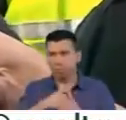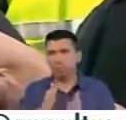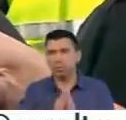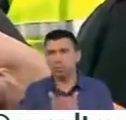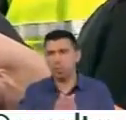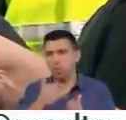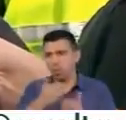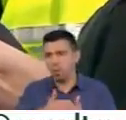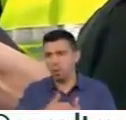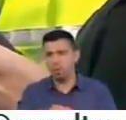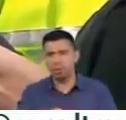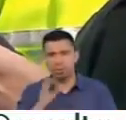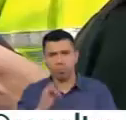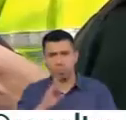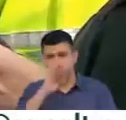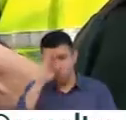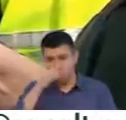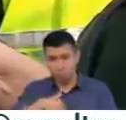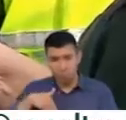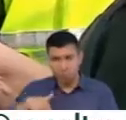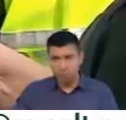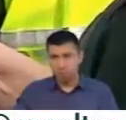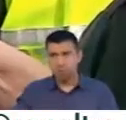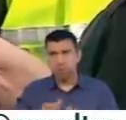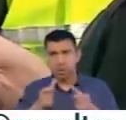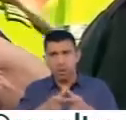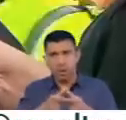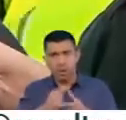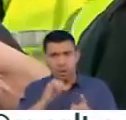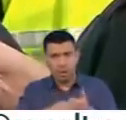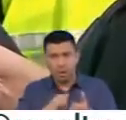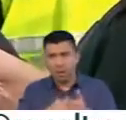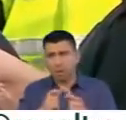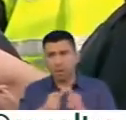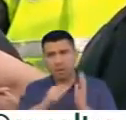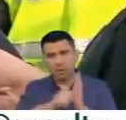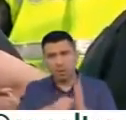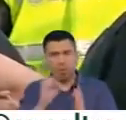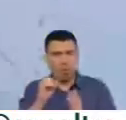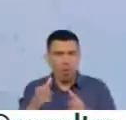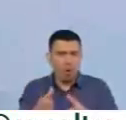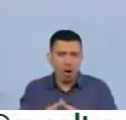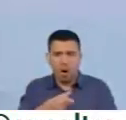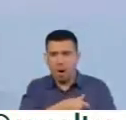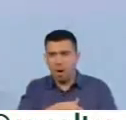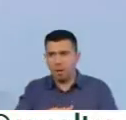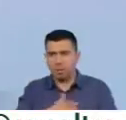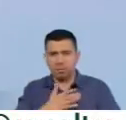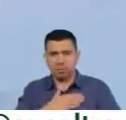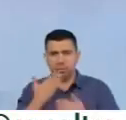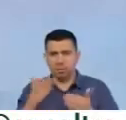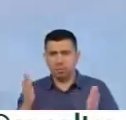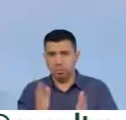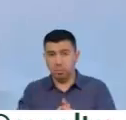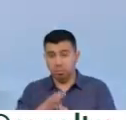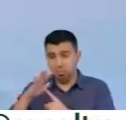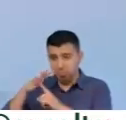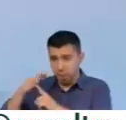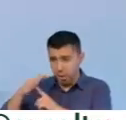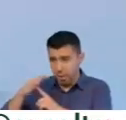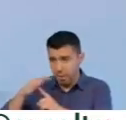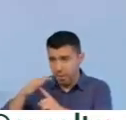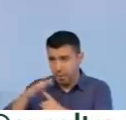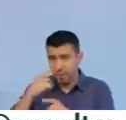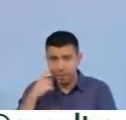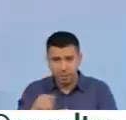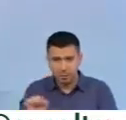bolsillo, que los jóvenes se acostumbren a cargar su tarjeta de identidad, su cédula o sus carnets de donde sean. Todo el espectacular operativo comandado desde